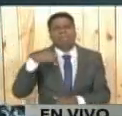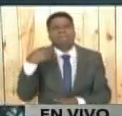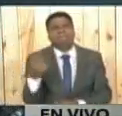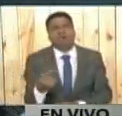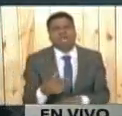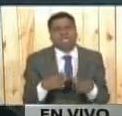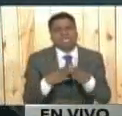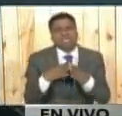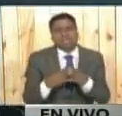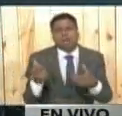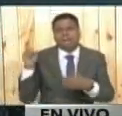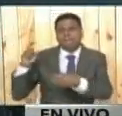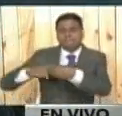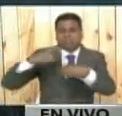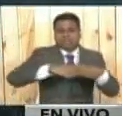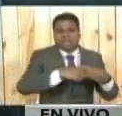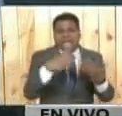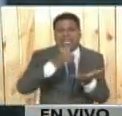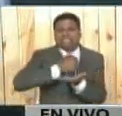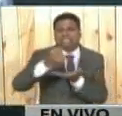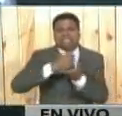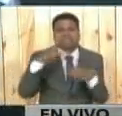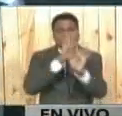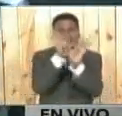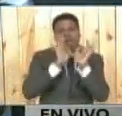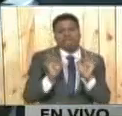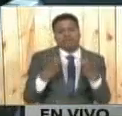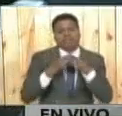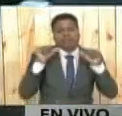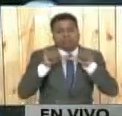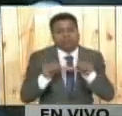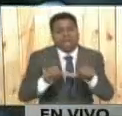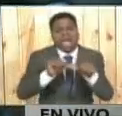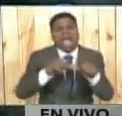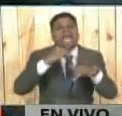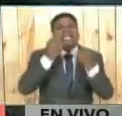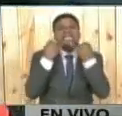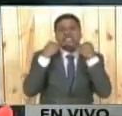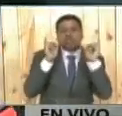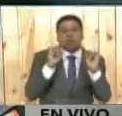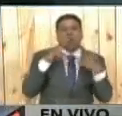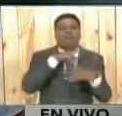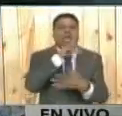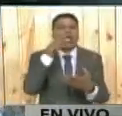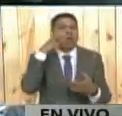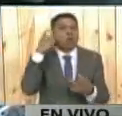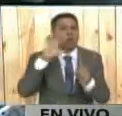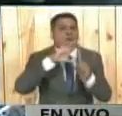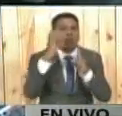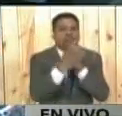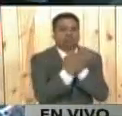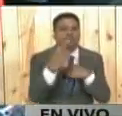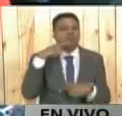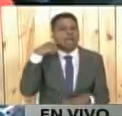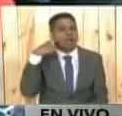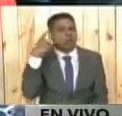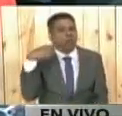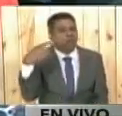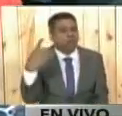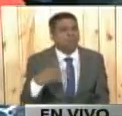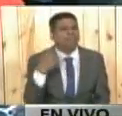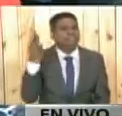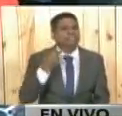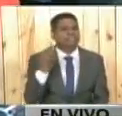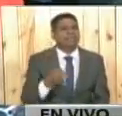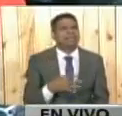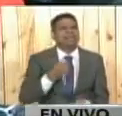se incorporaría a la salsa como mecanismo para preservar su idioma, sus costumbres. Por eso que nosotros vemos, a veces escuchamos la salsa